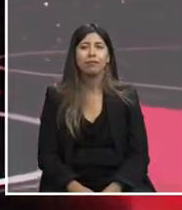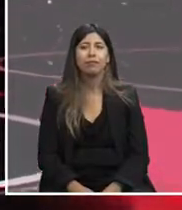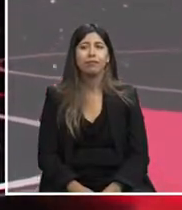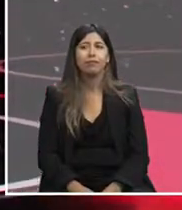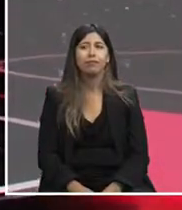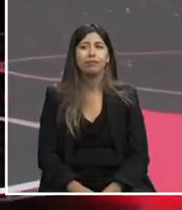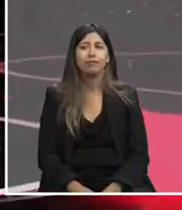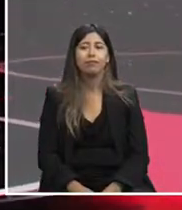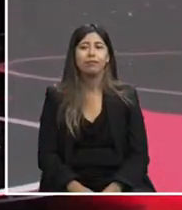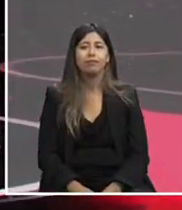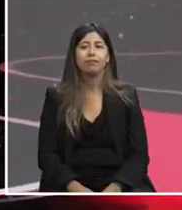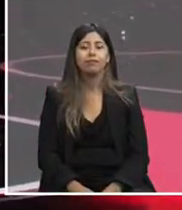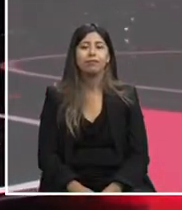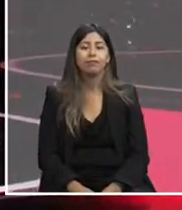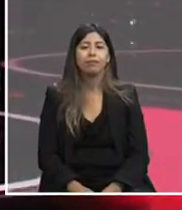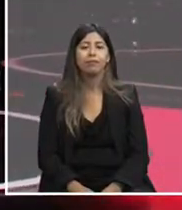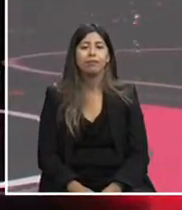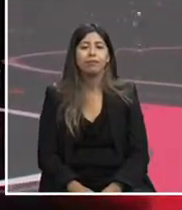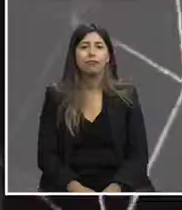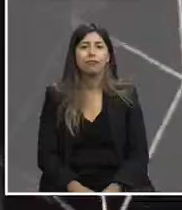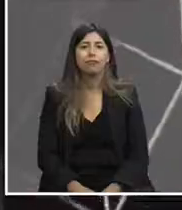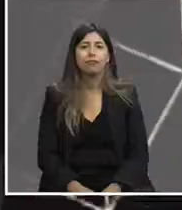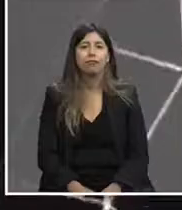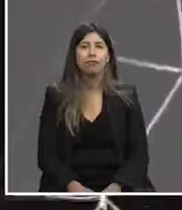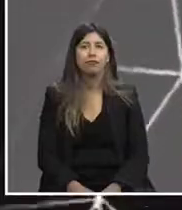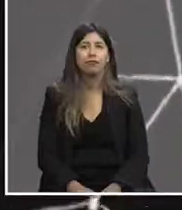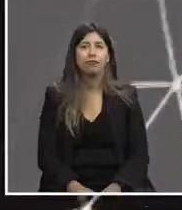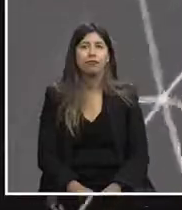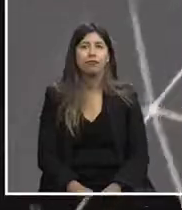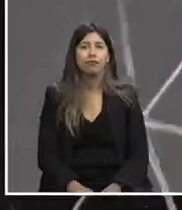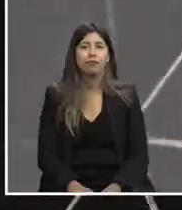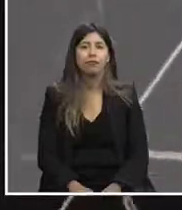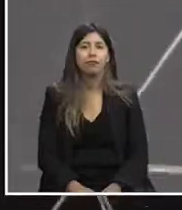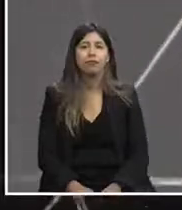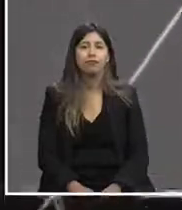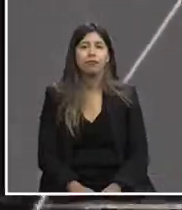en Congreso Futuro 2022. Y ahora quisiera